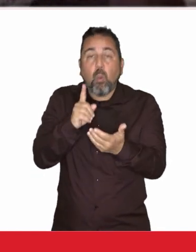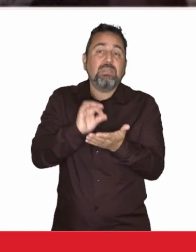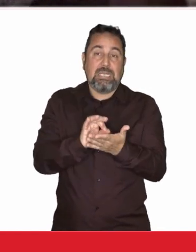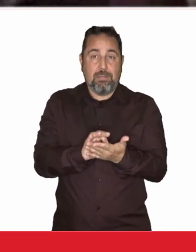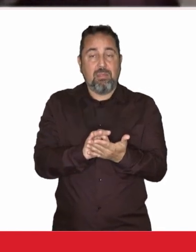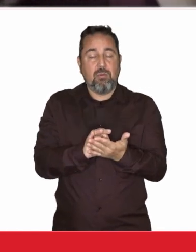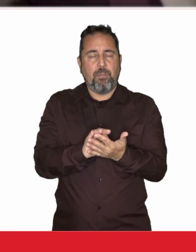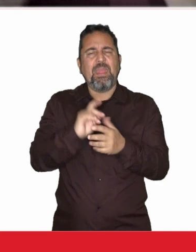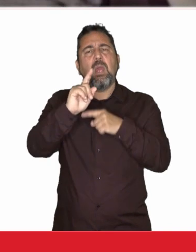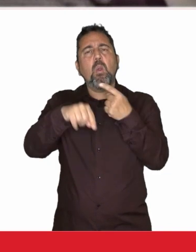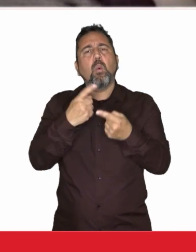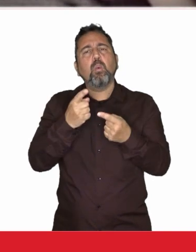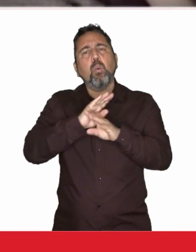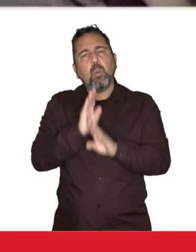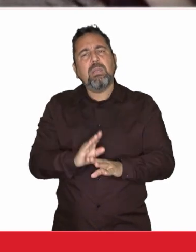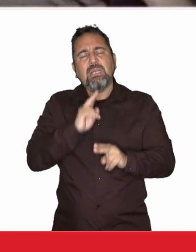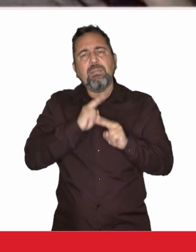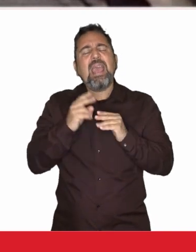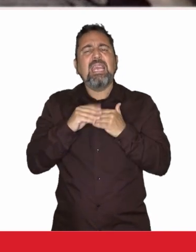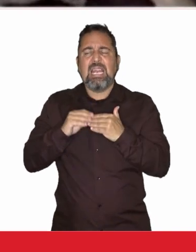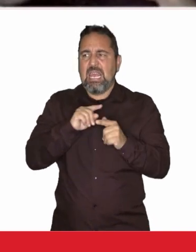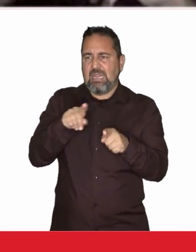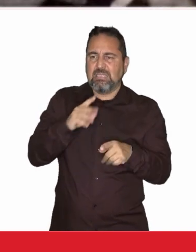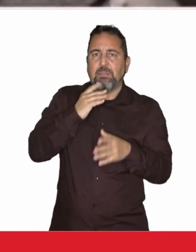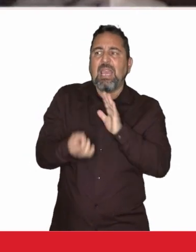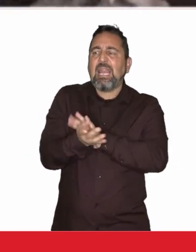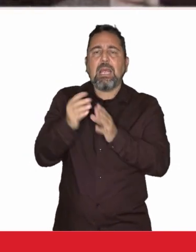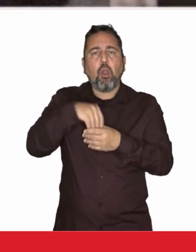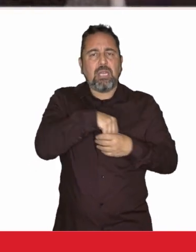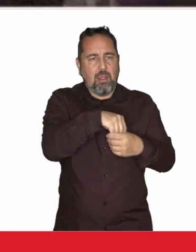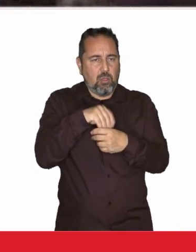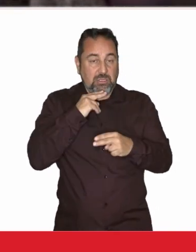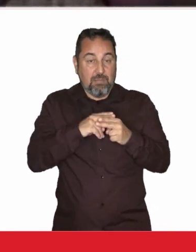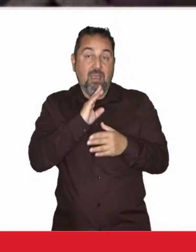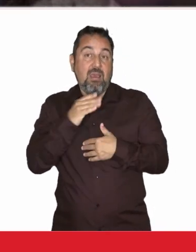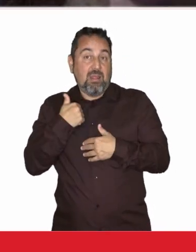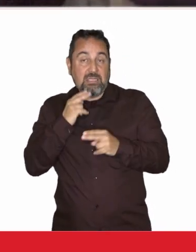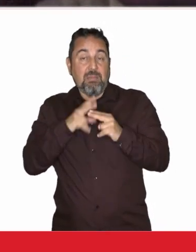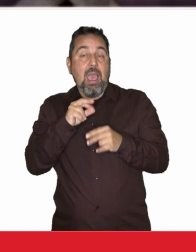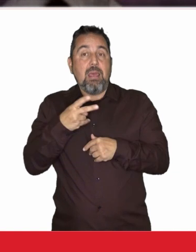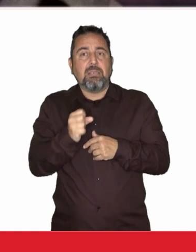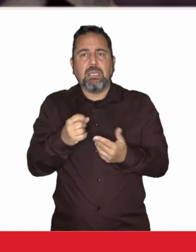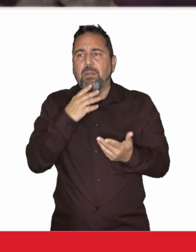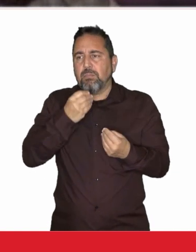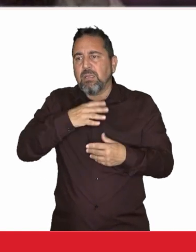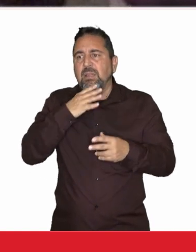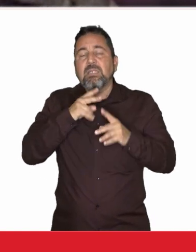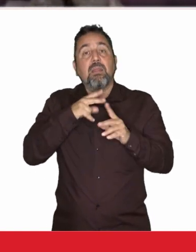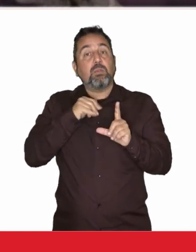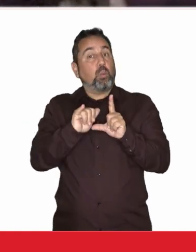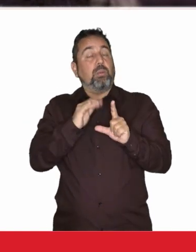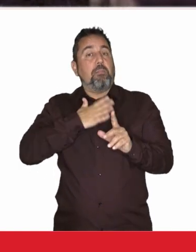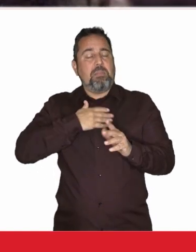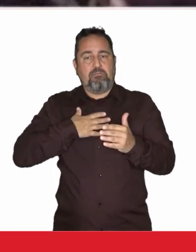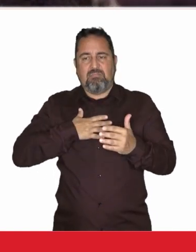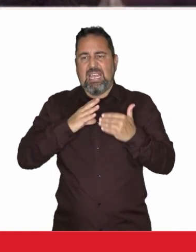servicio. ¿Vale? Y luego, por último, estarían los clientes que crean contenidos, que es, como decía antes Arancha, YouTube. ¿Sí? Entonces, en